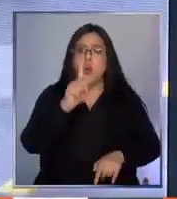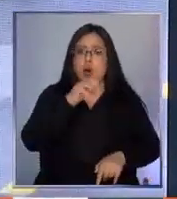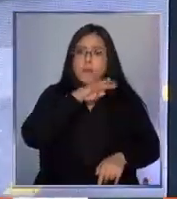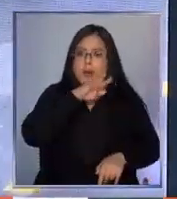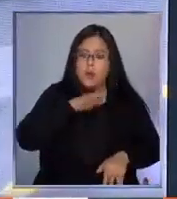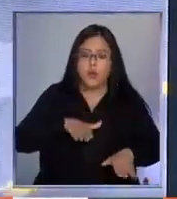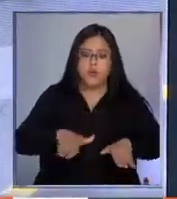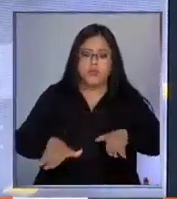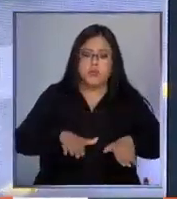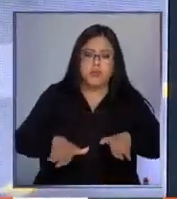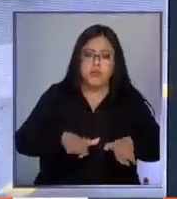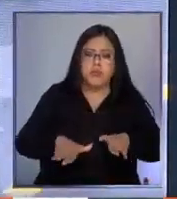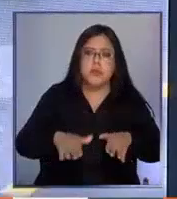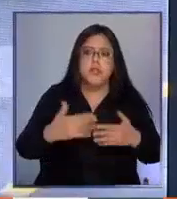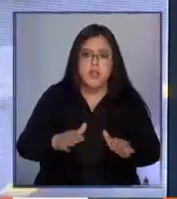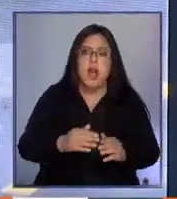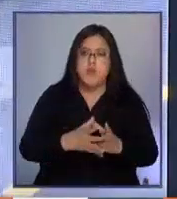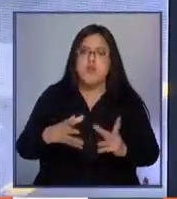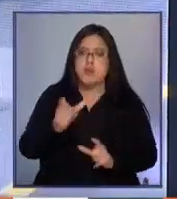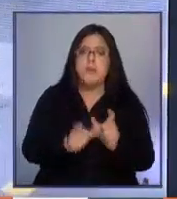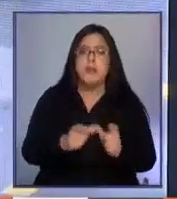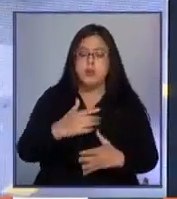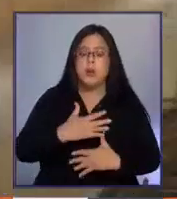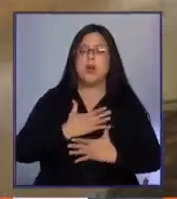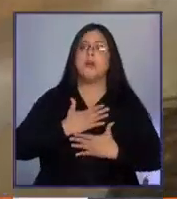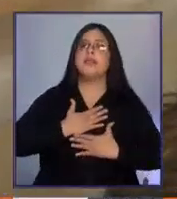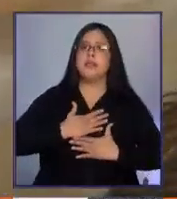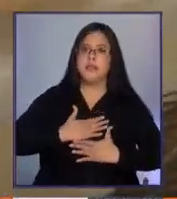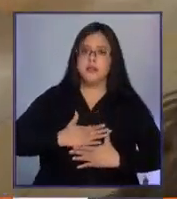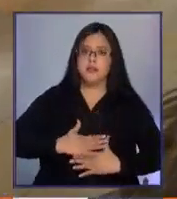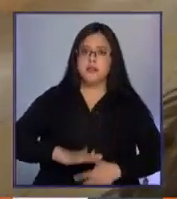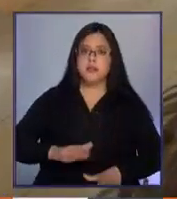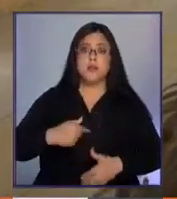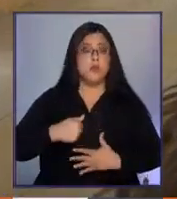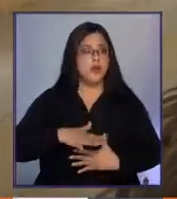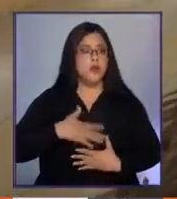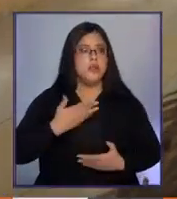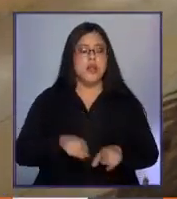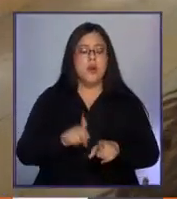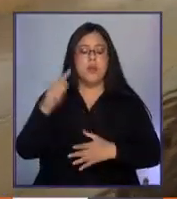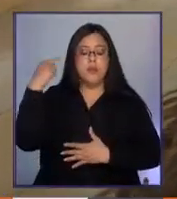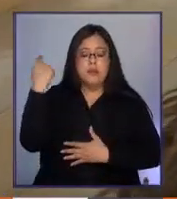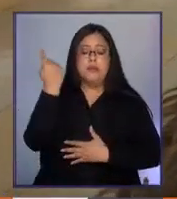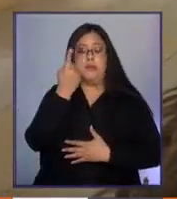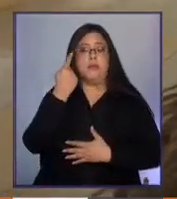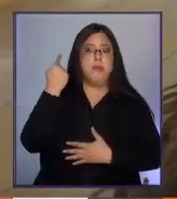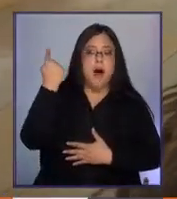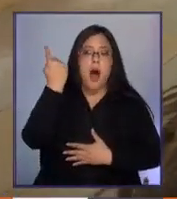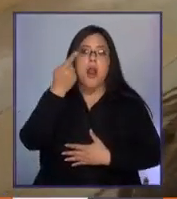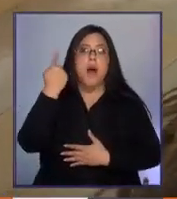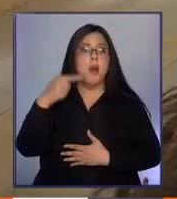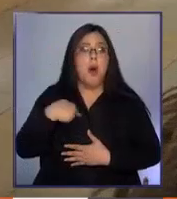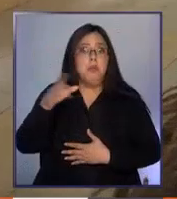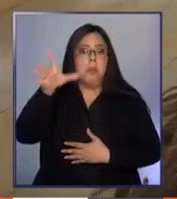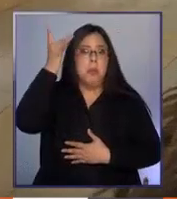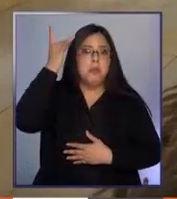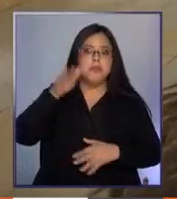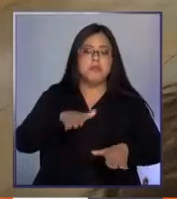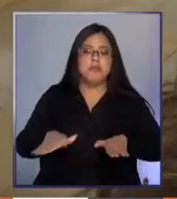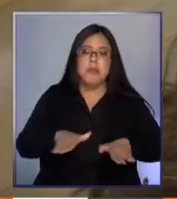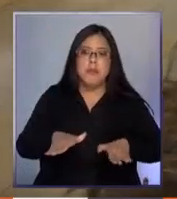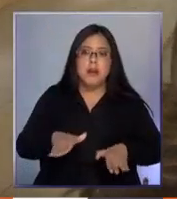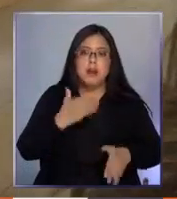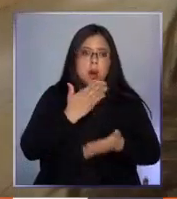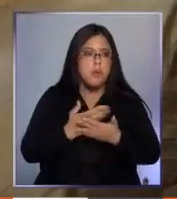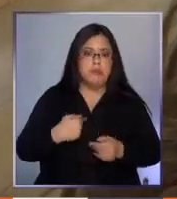fueron muchos los que supieron mantener la calma. Sentí que me mareaba, pero no me di cuenta que era temblor. Hasta cuando llegué